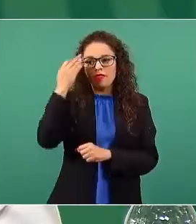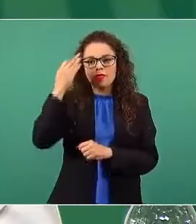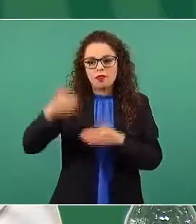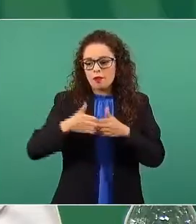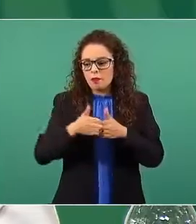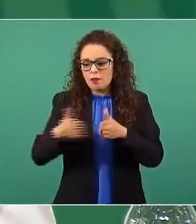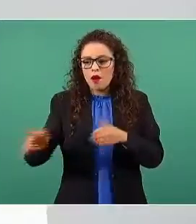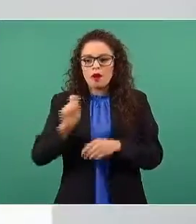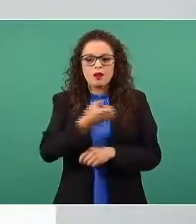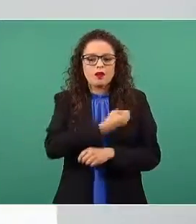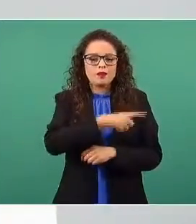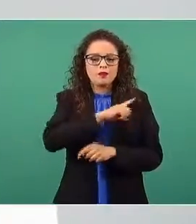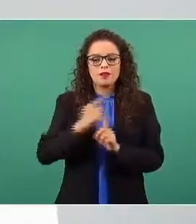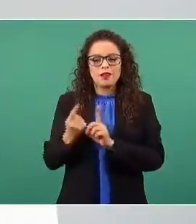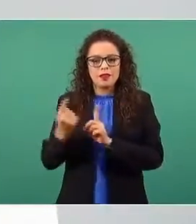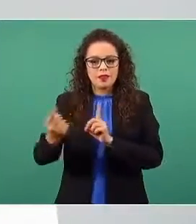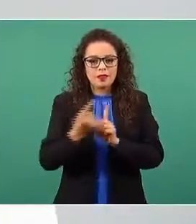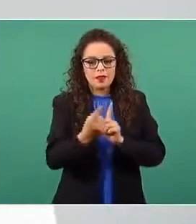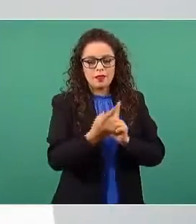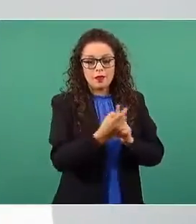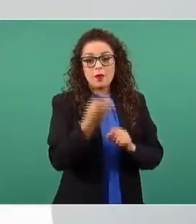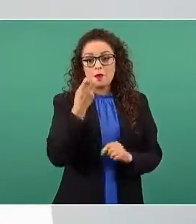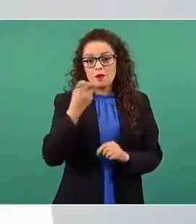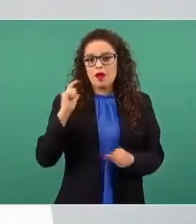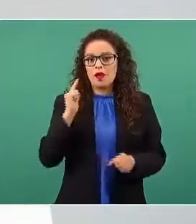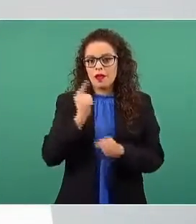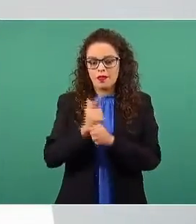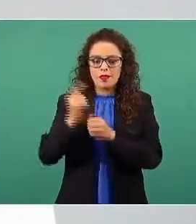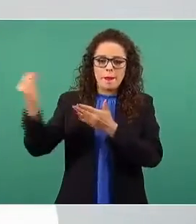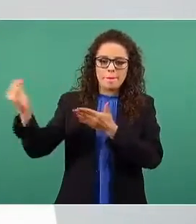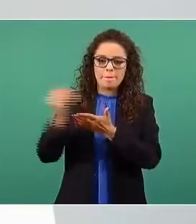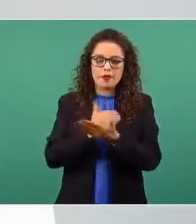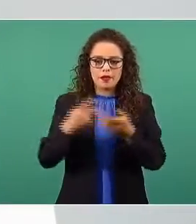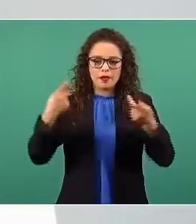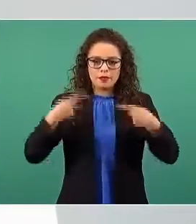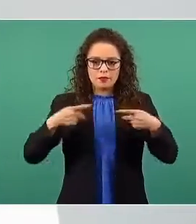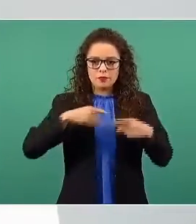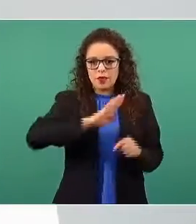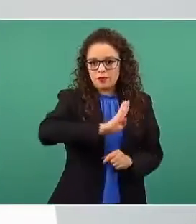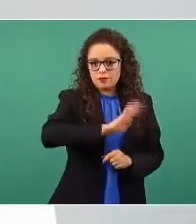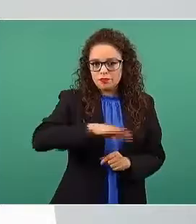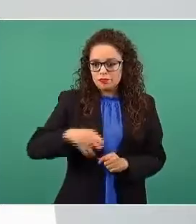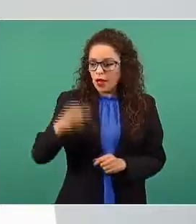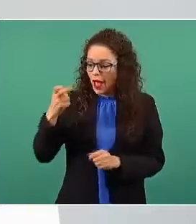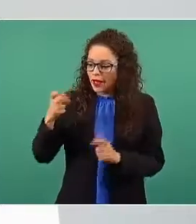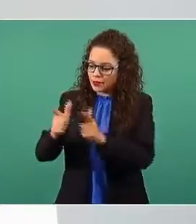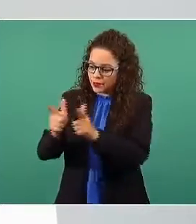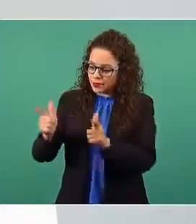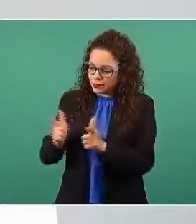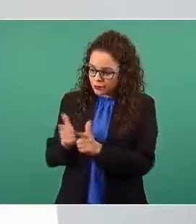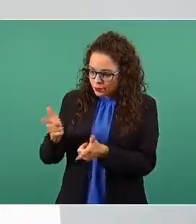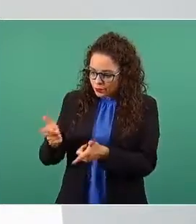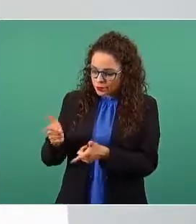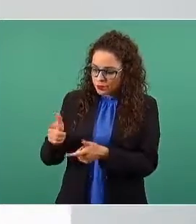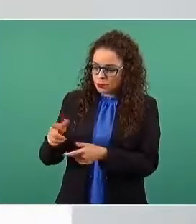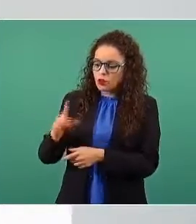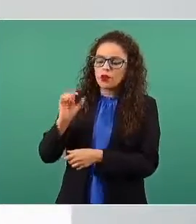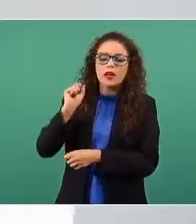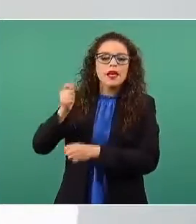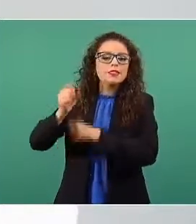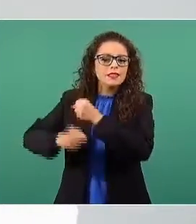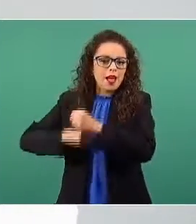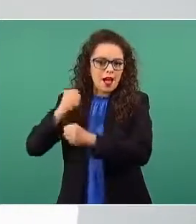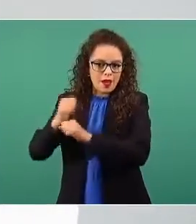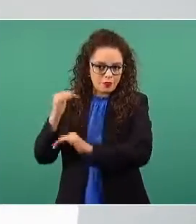tanto una observación de menos defunciones en este grupo de edad, que además